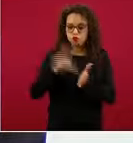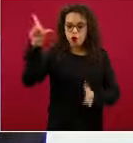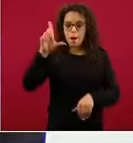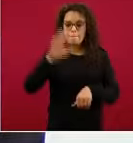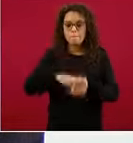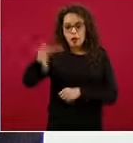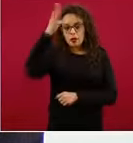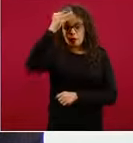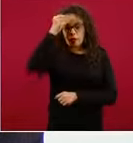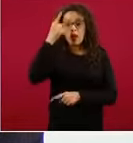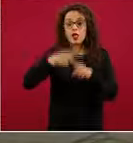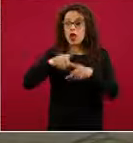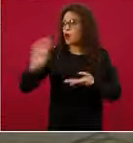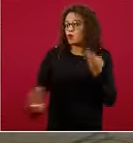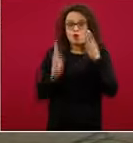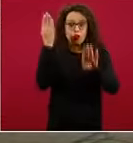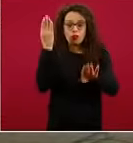mundo.